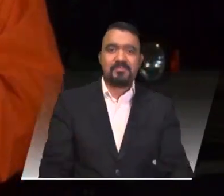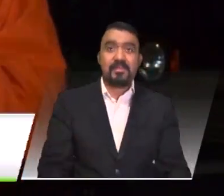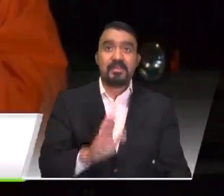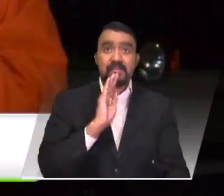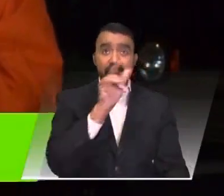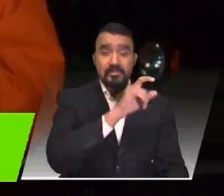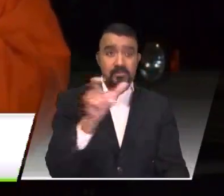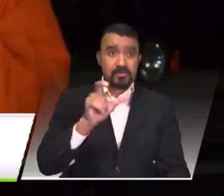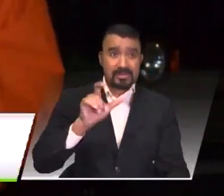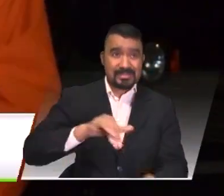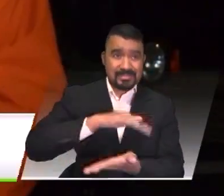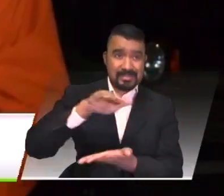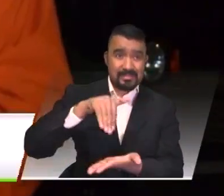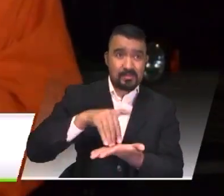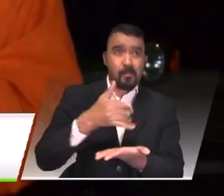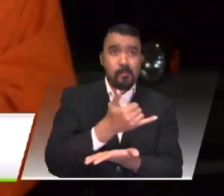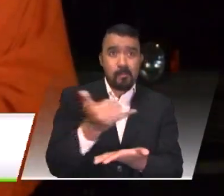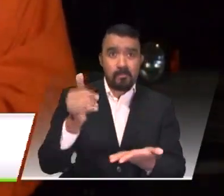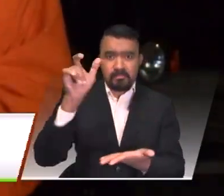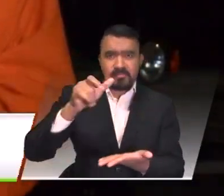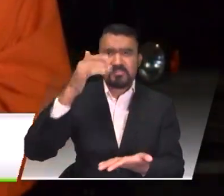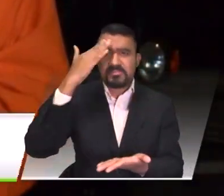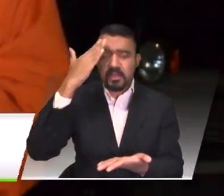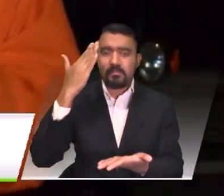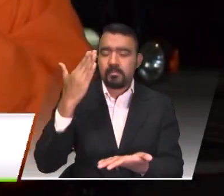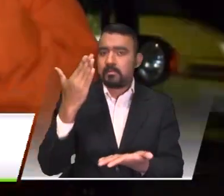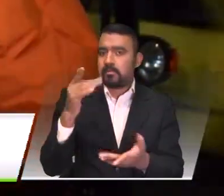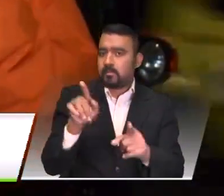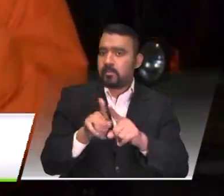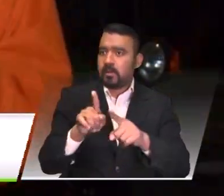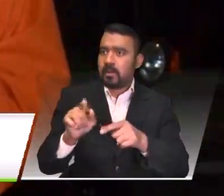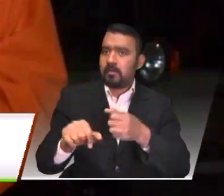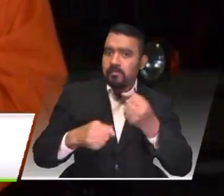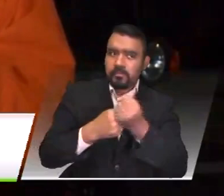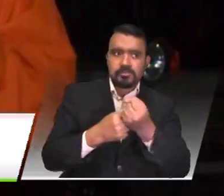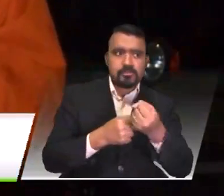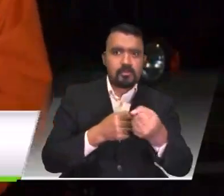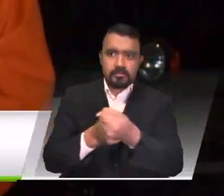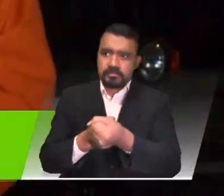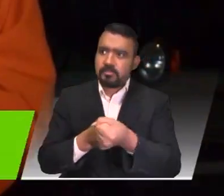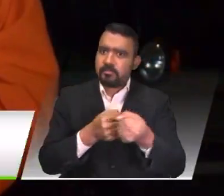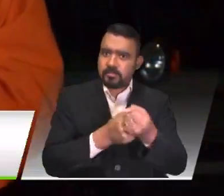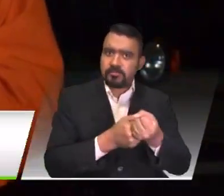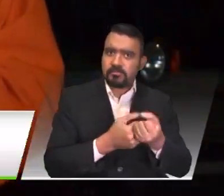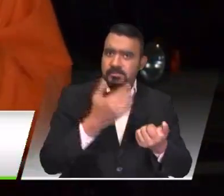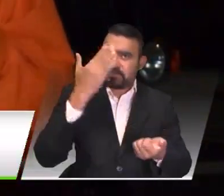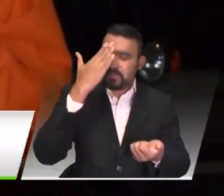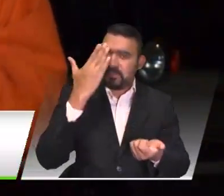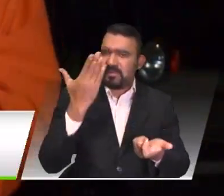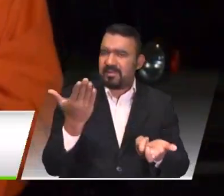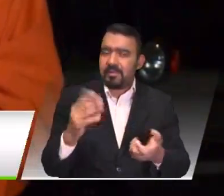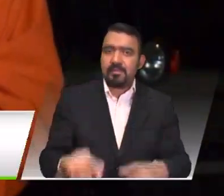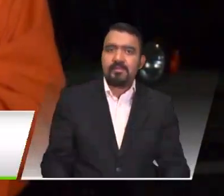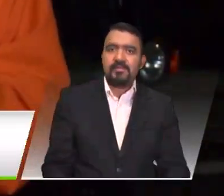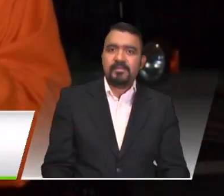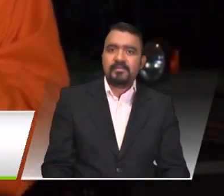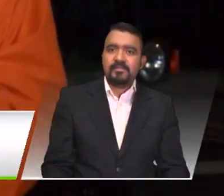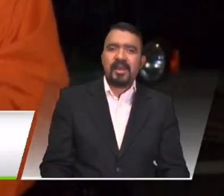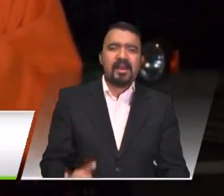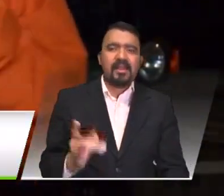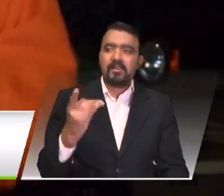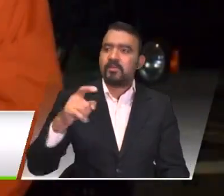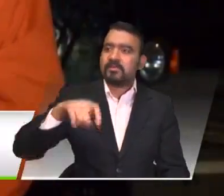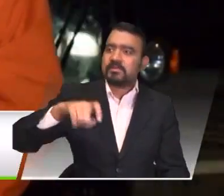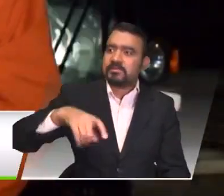sido unos aliados estratégicos también muy importantes porque han estado atentos a qué es lo que se necesita para que la